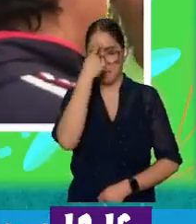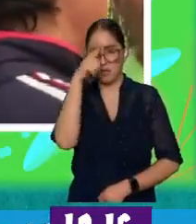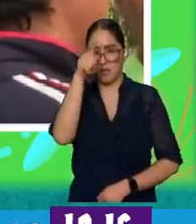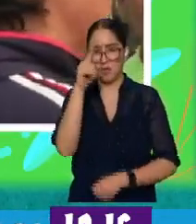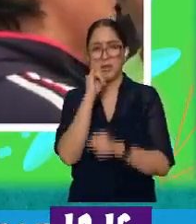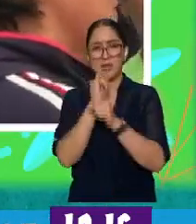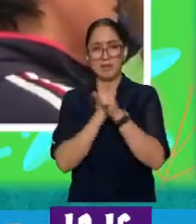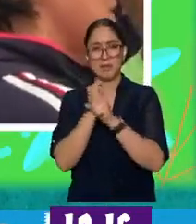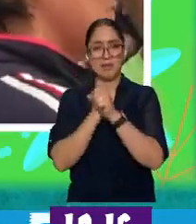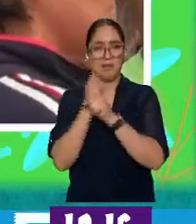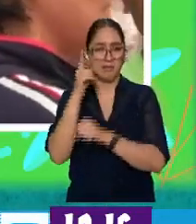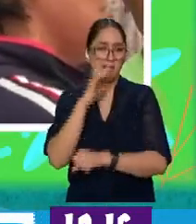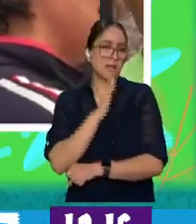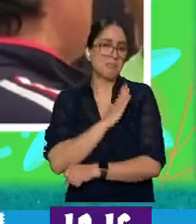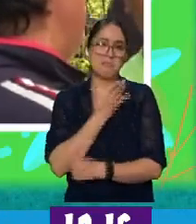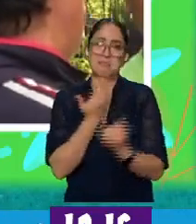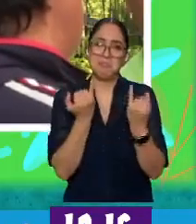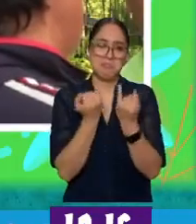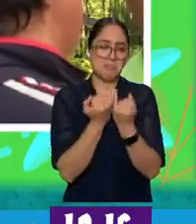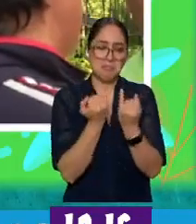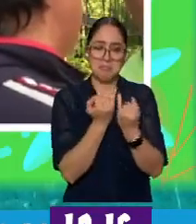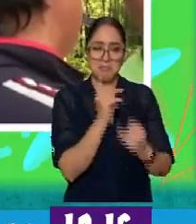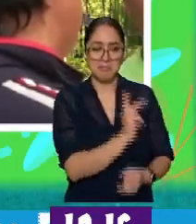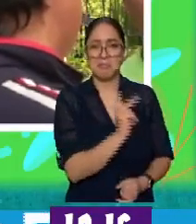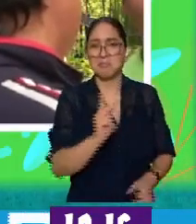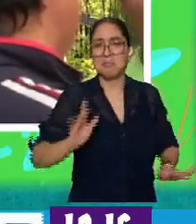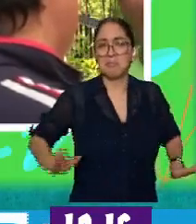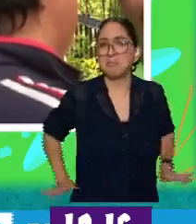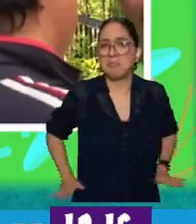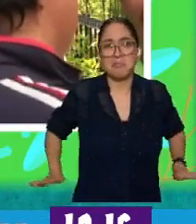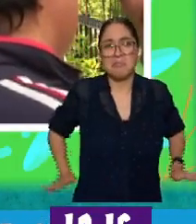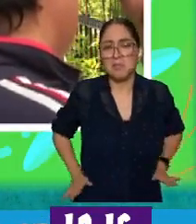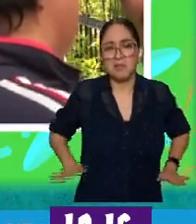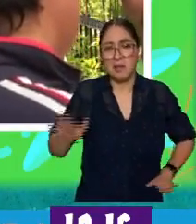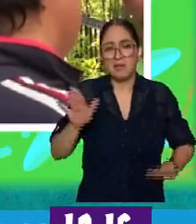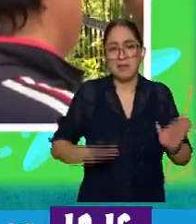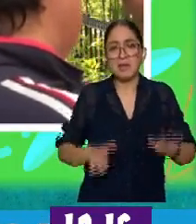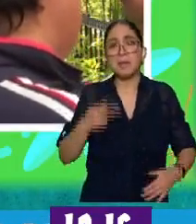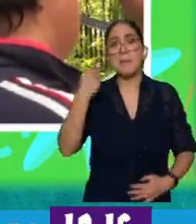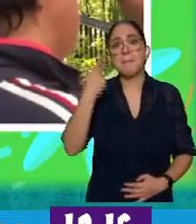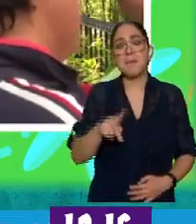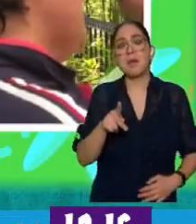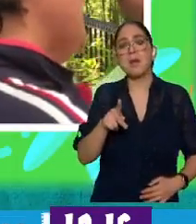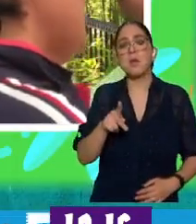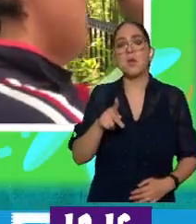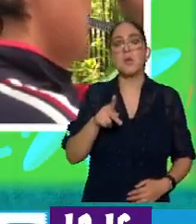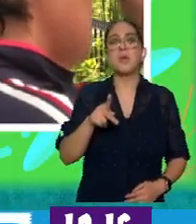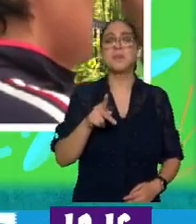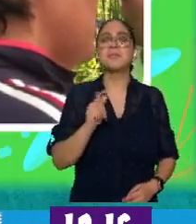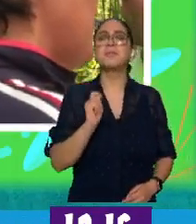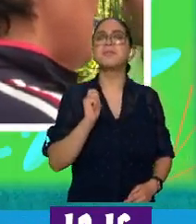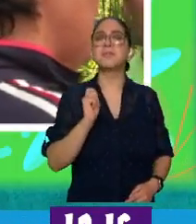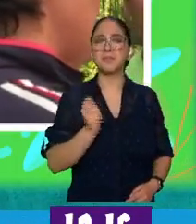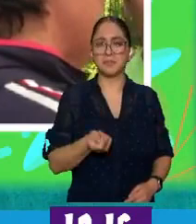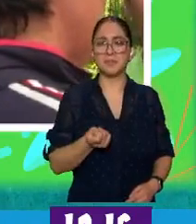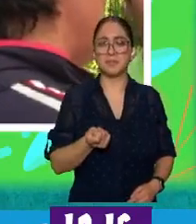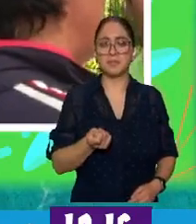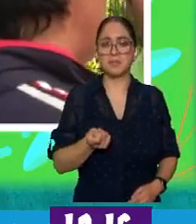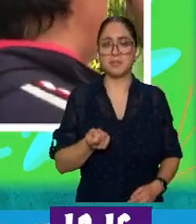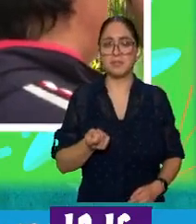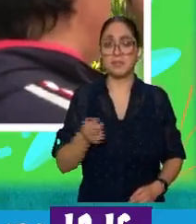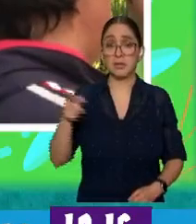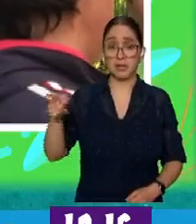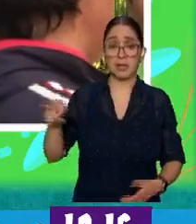cocinan mal, ¿verdad? Y esto además tiene, como te decía, un asiento en que en